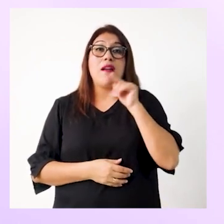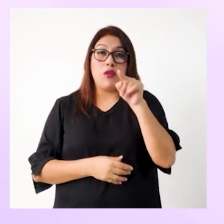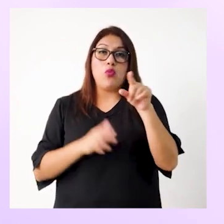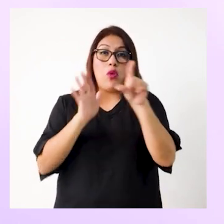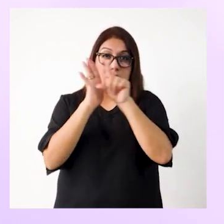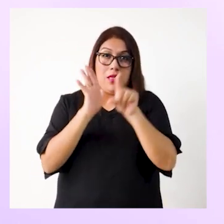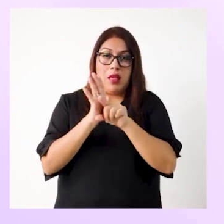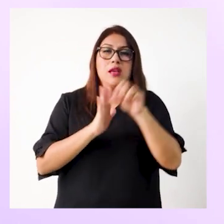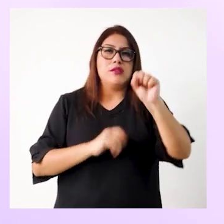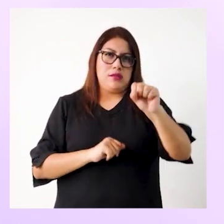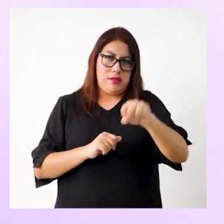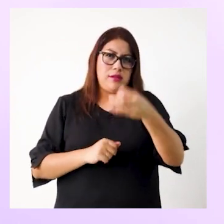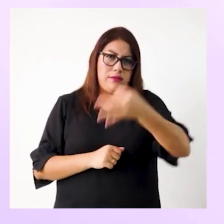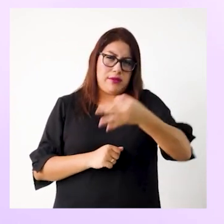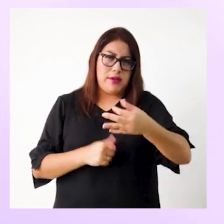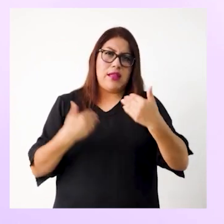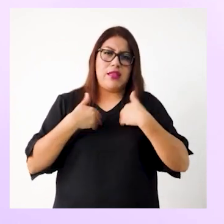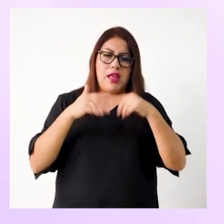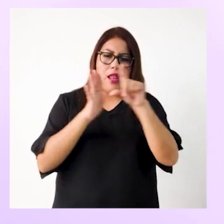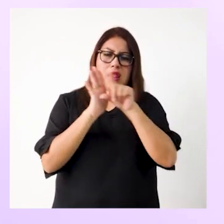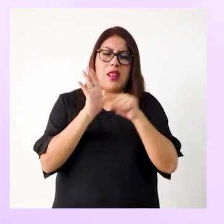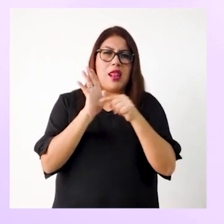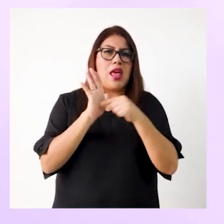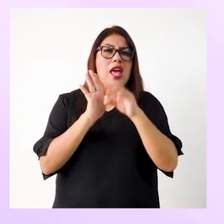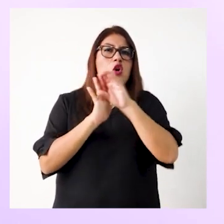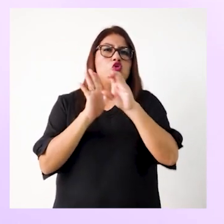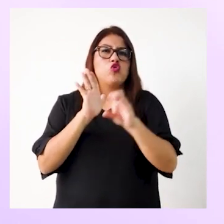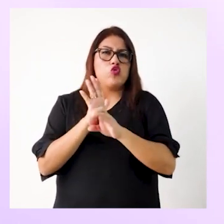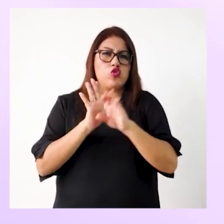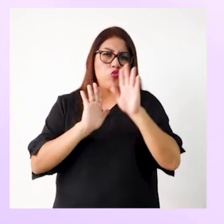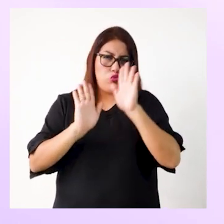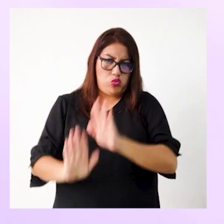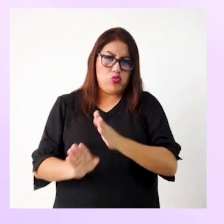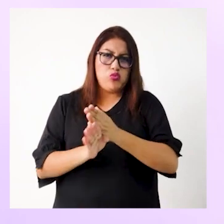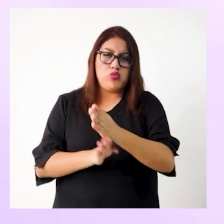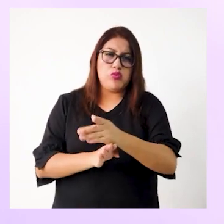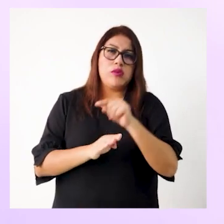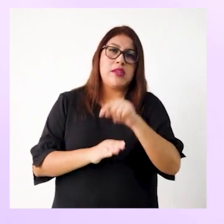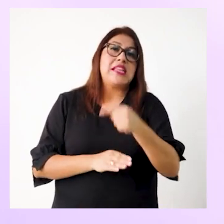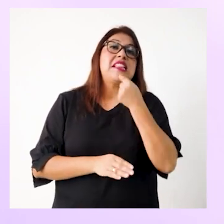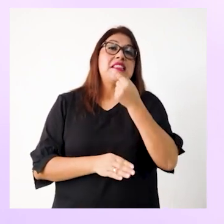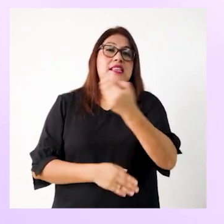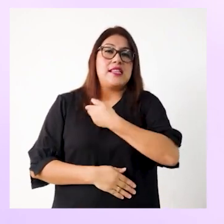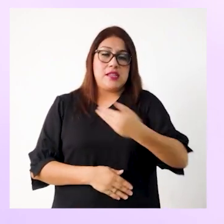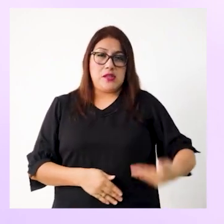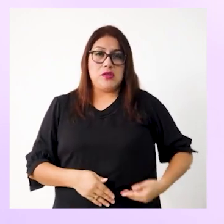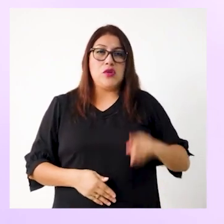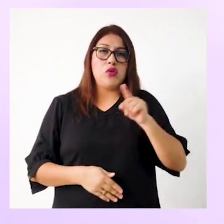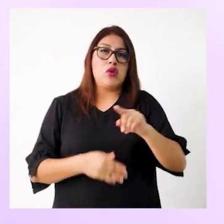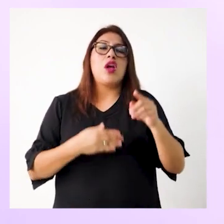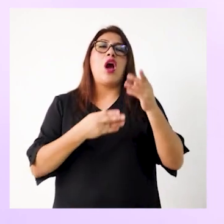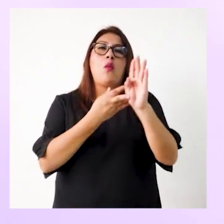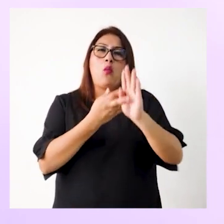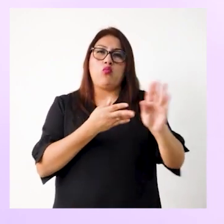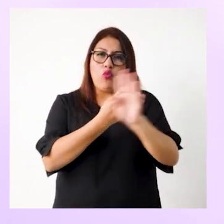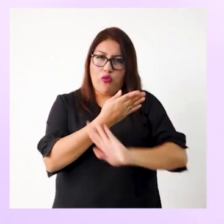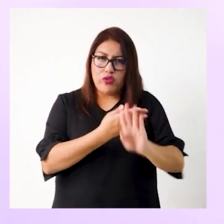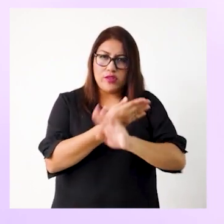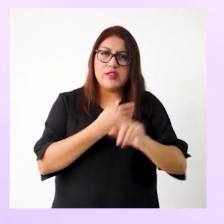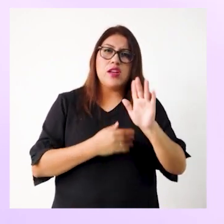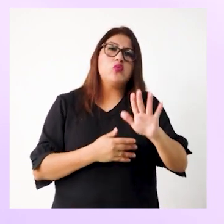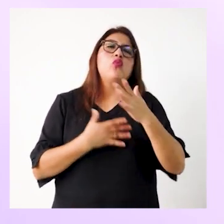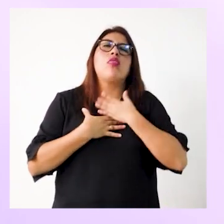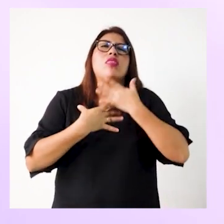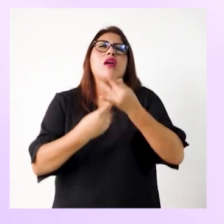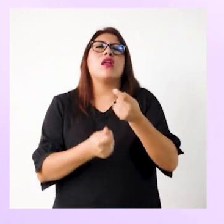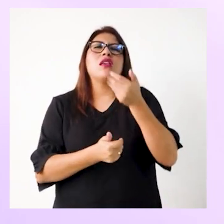leyes. Efectivamente tenemos una ley muy importante que es la Constitución. La Constitución señala que el Estado defiende el interés de los consumidores